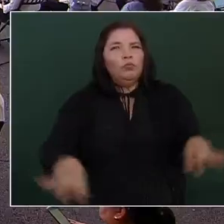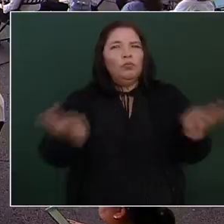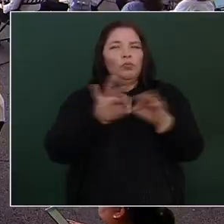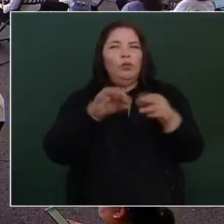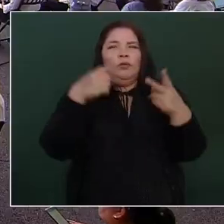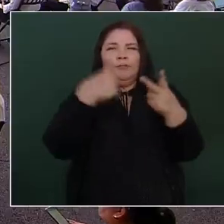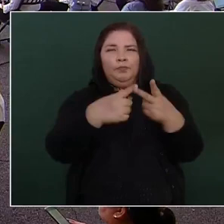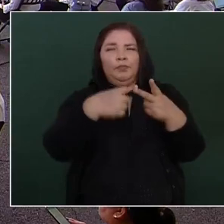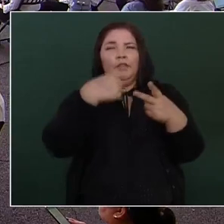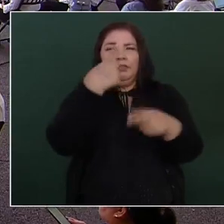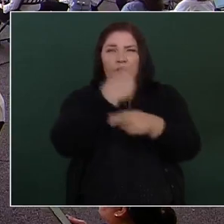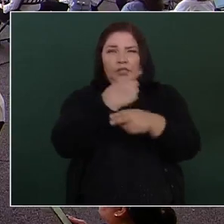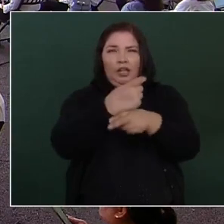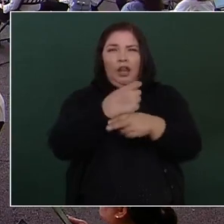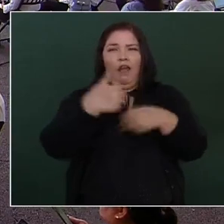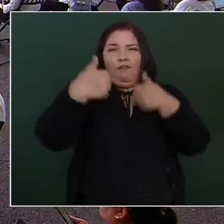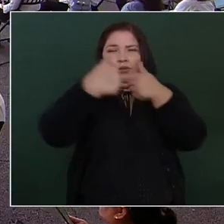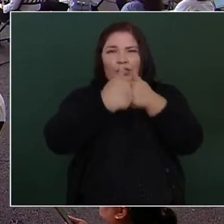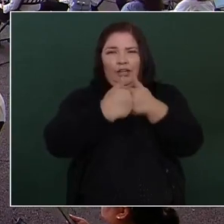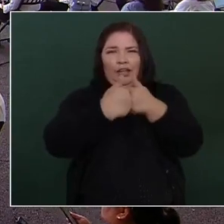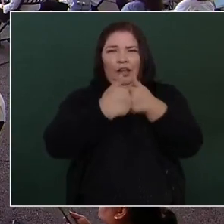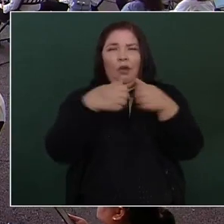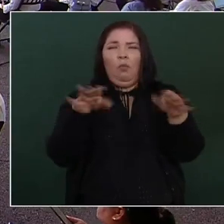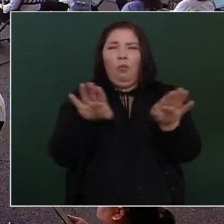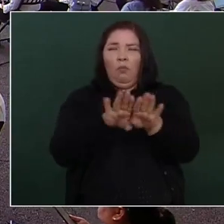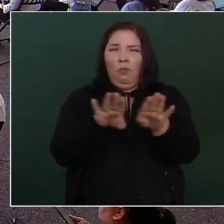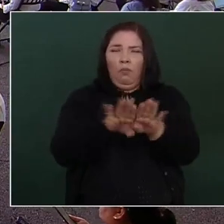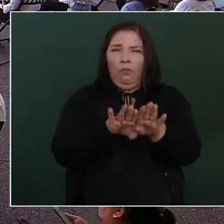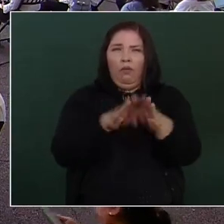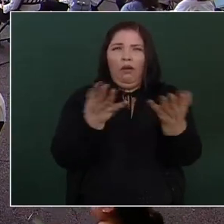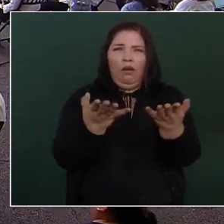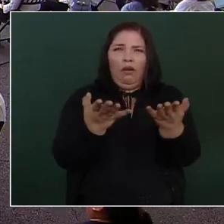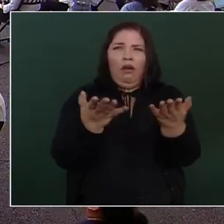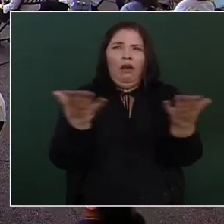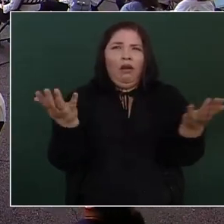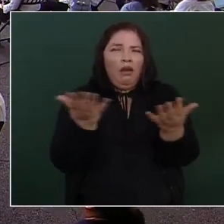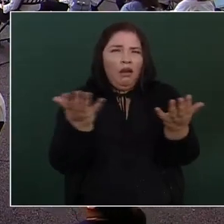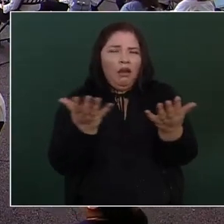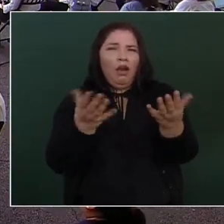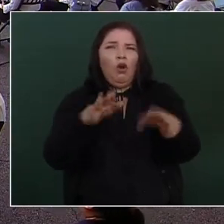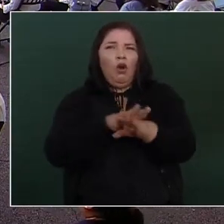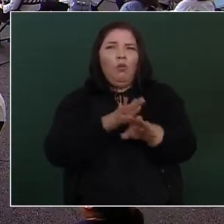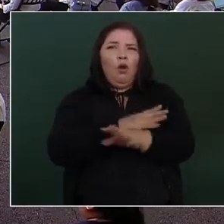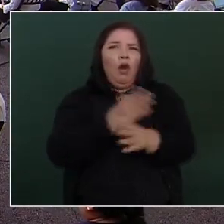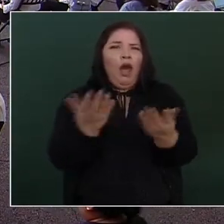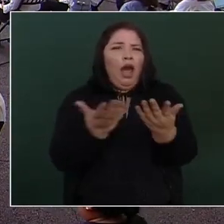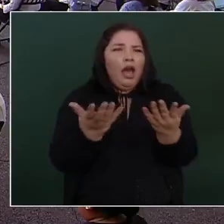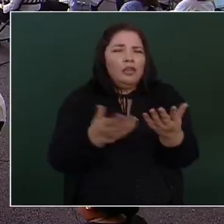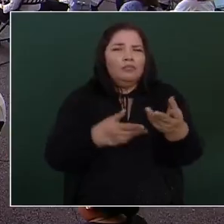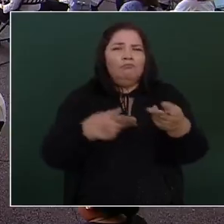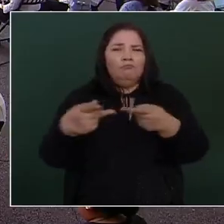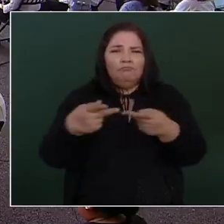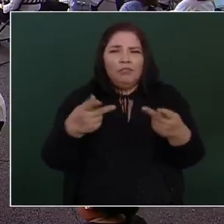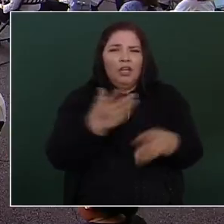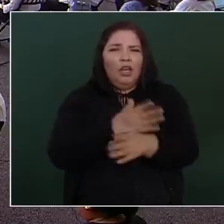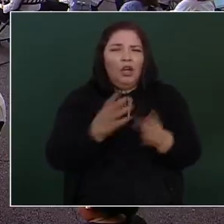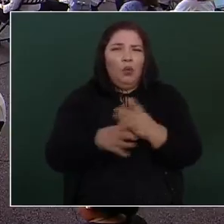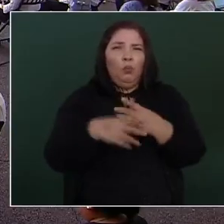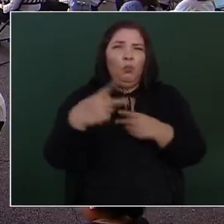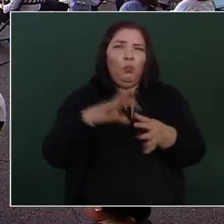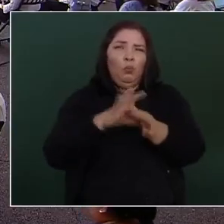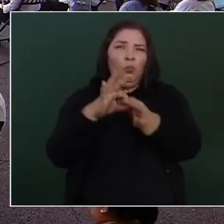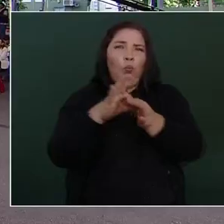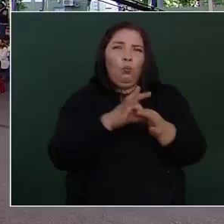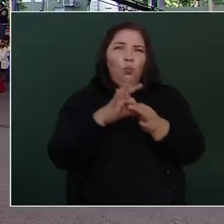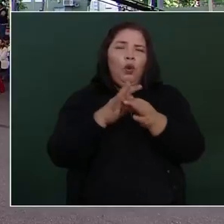tema también es la frontera. ¿Cómo vamos en cierta medida, a desarrollar la frontera? Eso se está haciendo en coordinación con